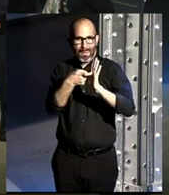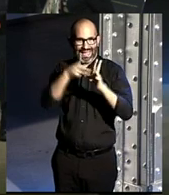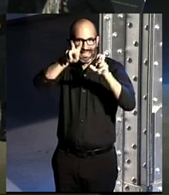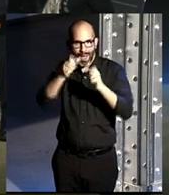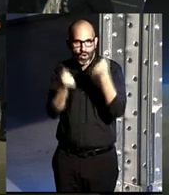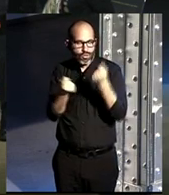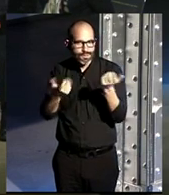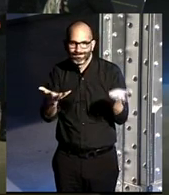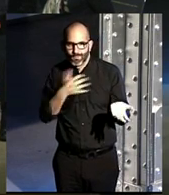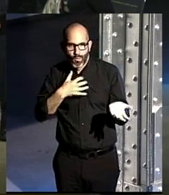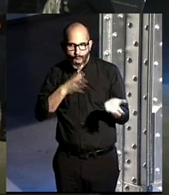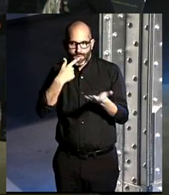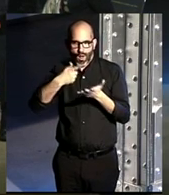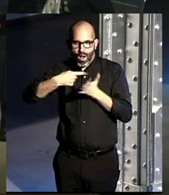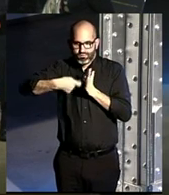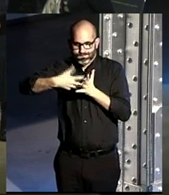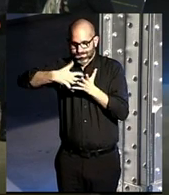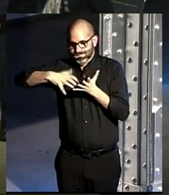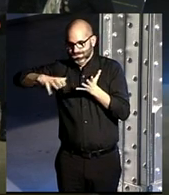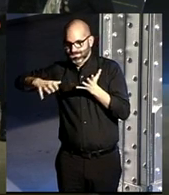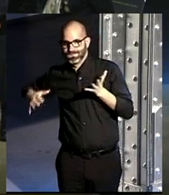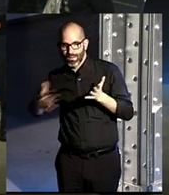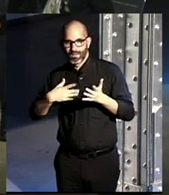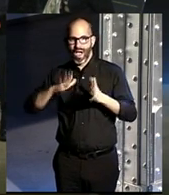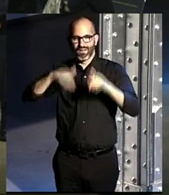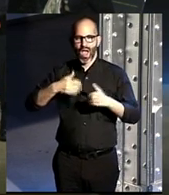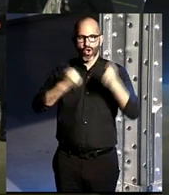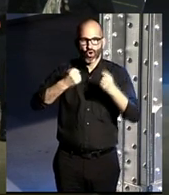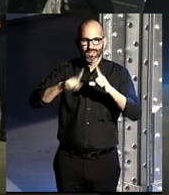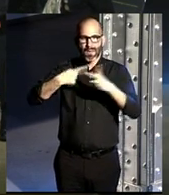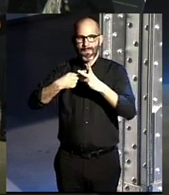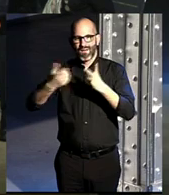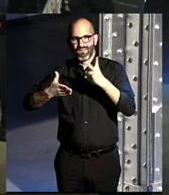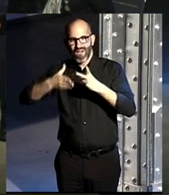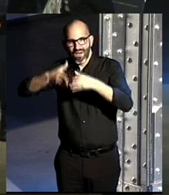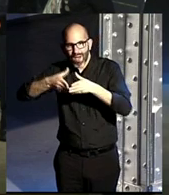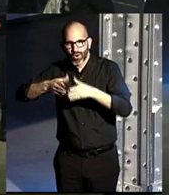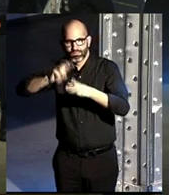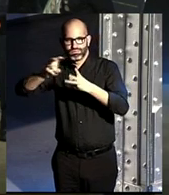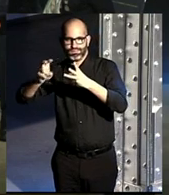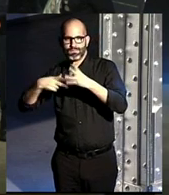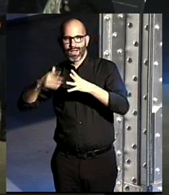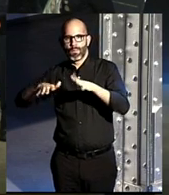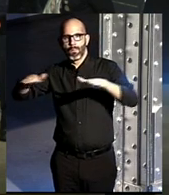coche, barco, anfibio, submarino y volador.